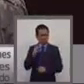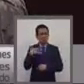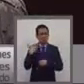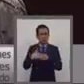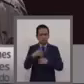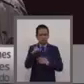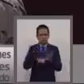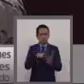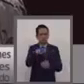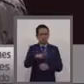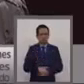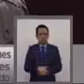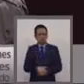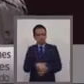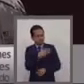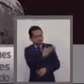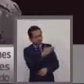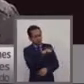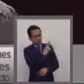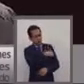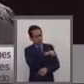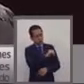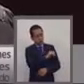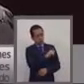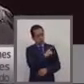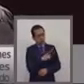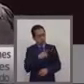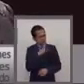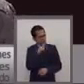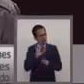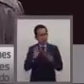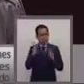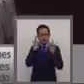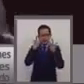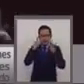Así que Nuño, por vergüenza, debería de irse de la Secretaría de Educación Pública.